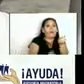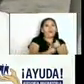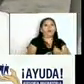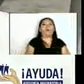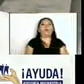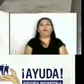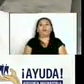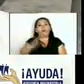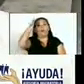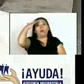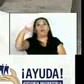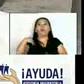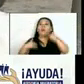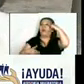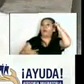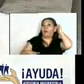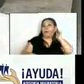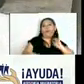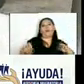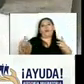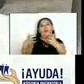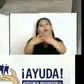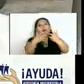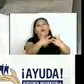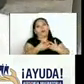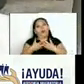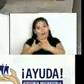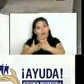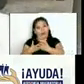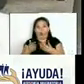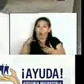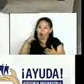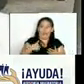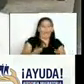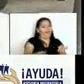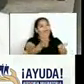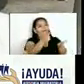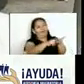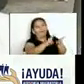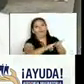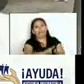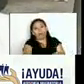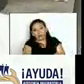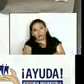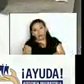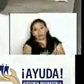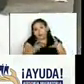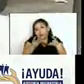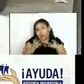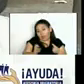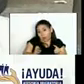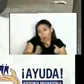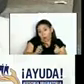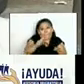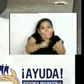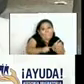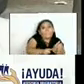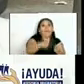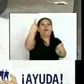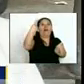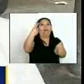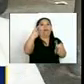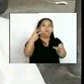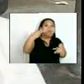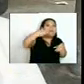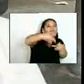compañeros y compañeras que en estos días estamos ya inscribiéndonos, uno buscando una primera candidatura y otros